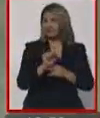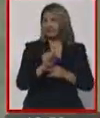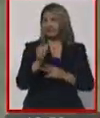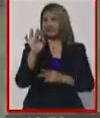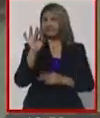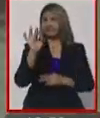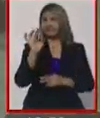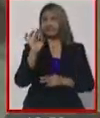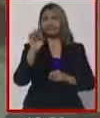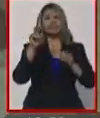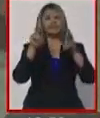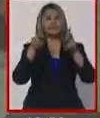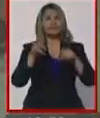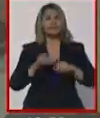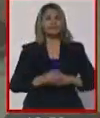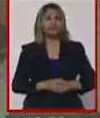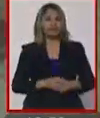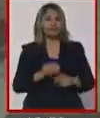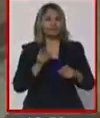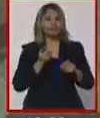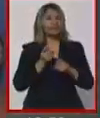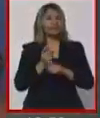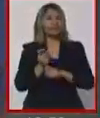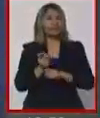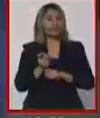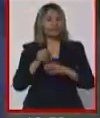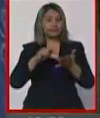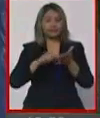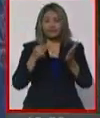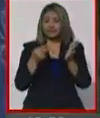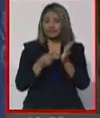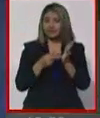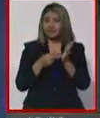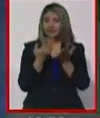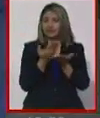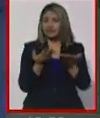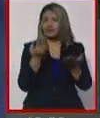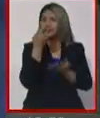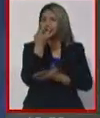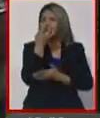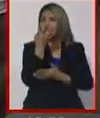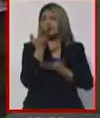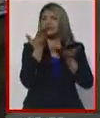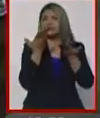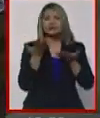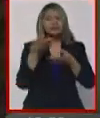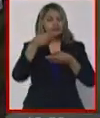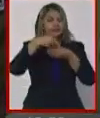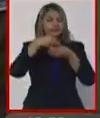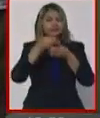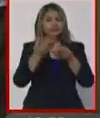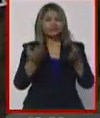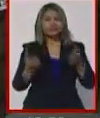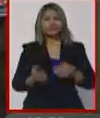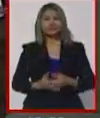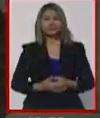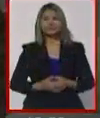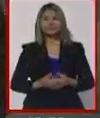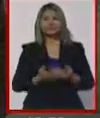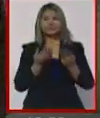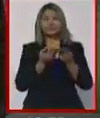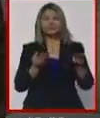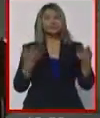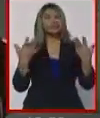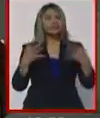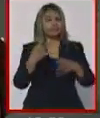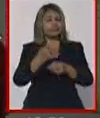de 8 personas. La afectación a lo que es en sí la sustancia controlada, que es la cocaína, y los bienes